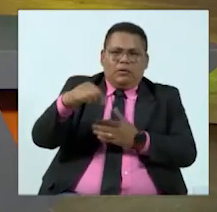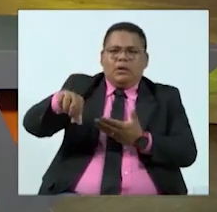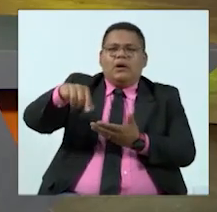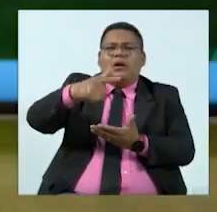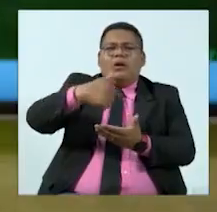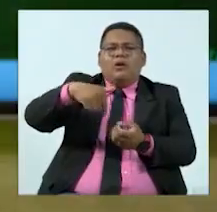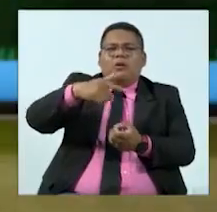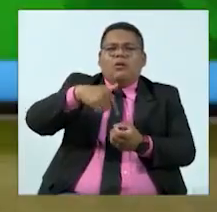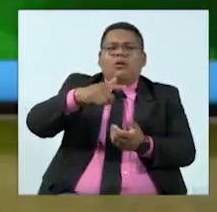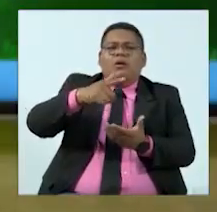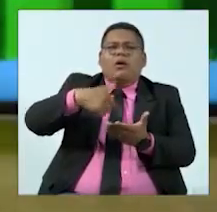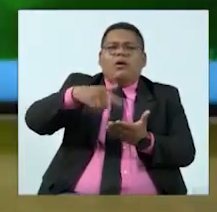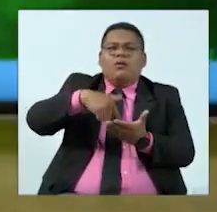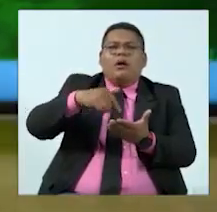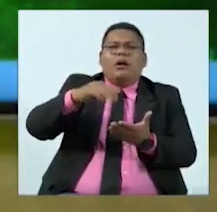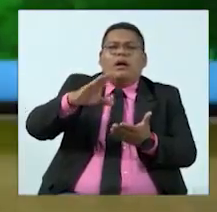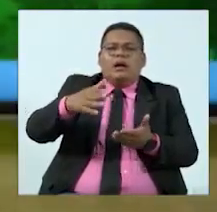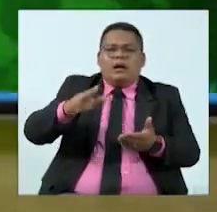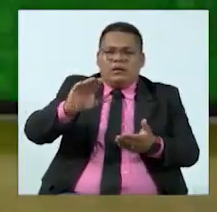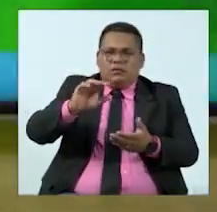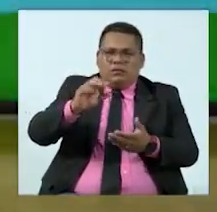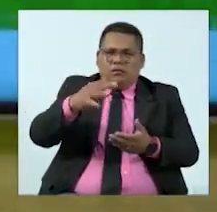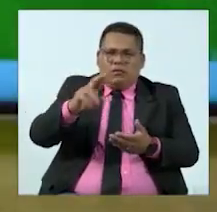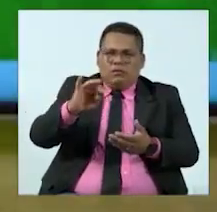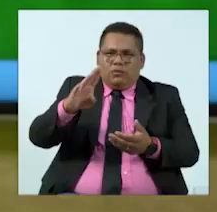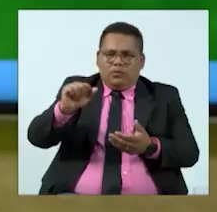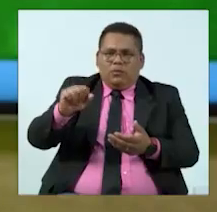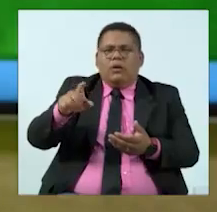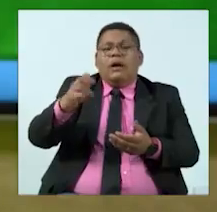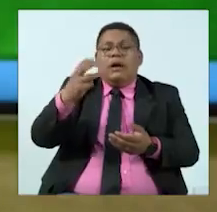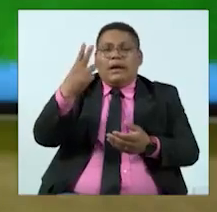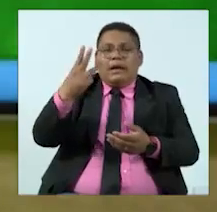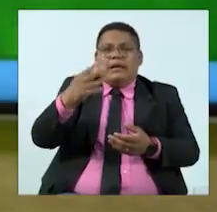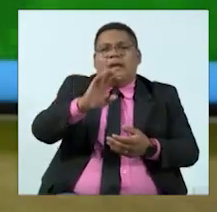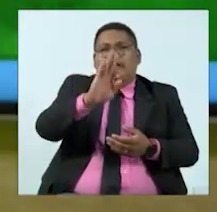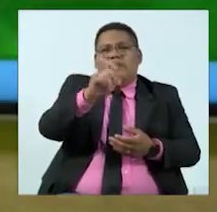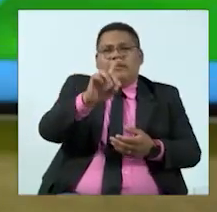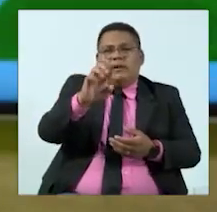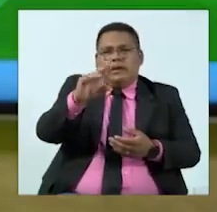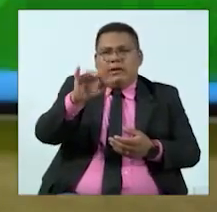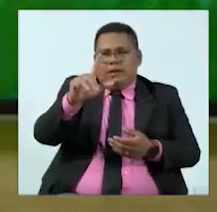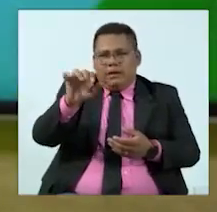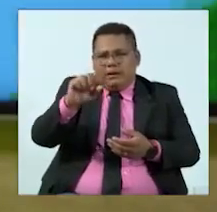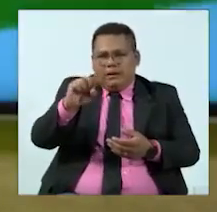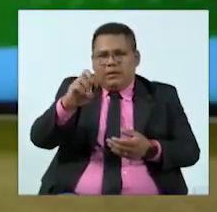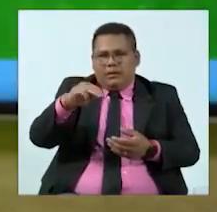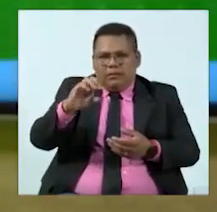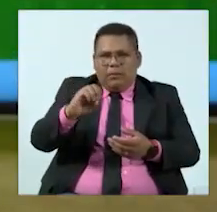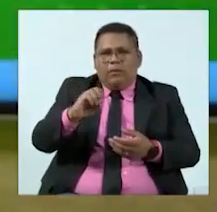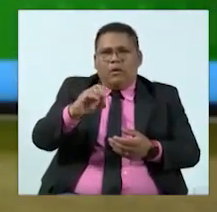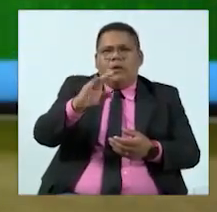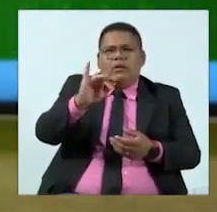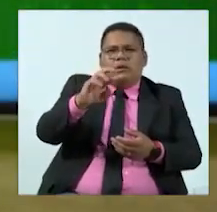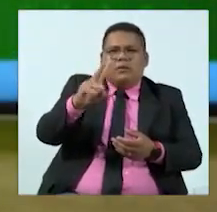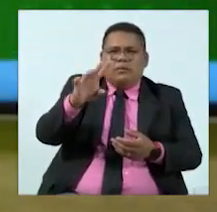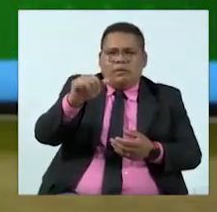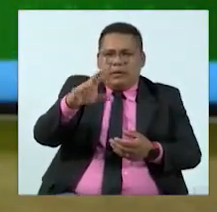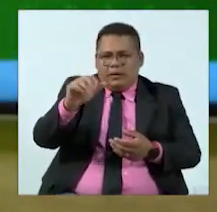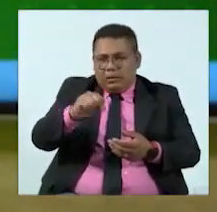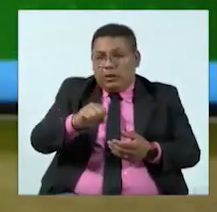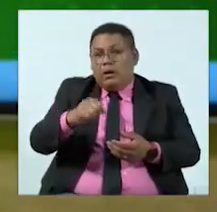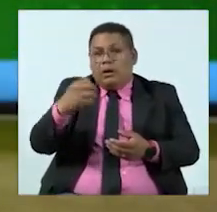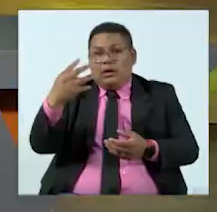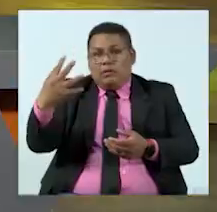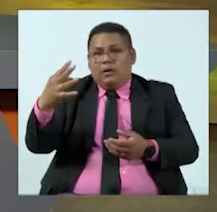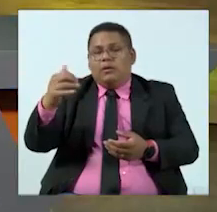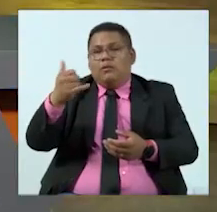en la calle de Churubusco el centro de sal número tres se encuentra en federalismo y circunvalación Sí y el número cuat será